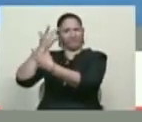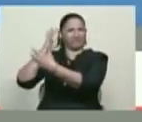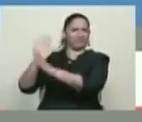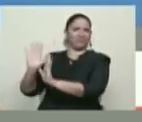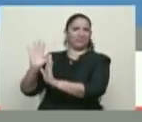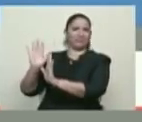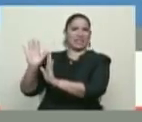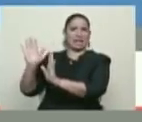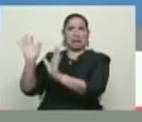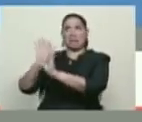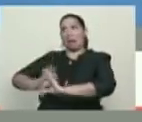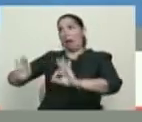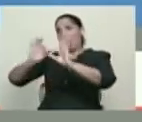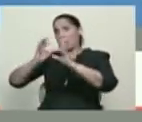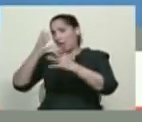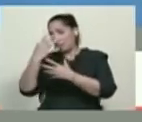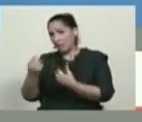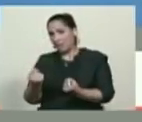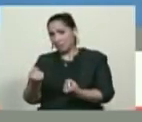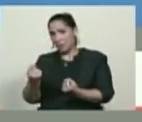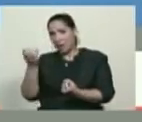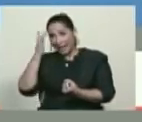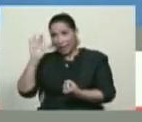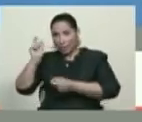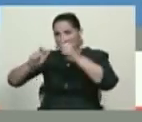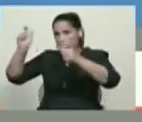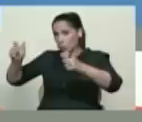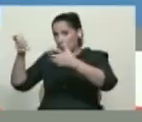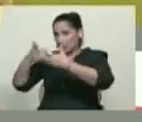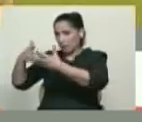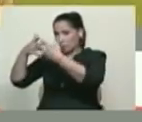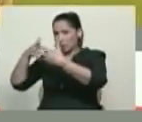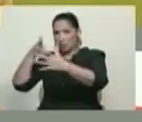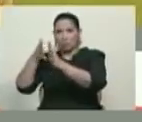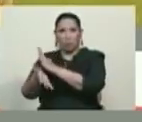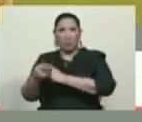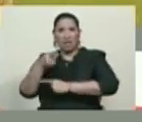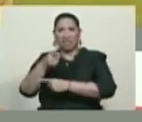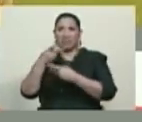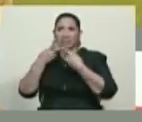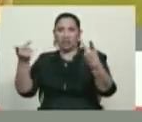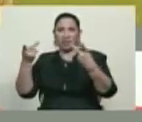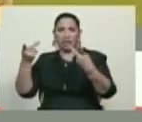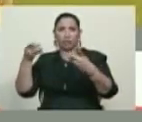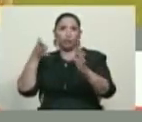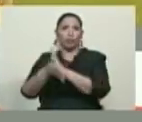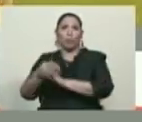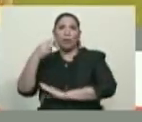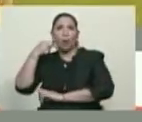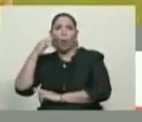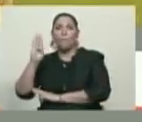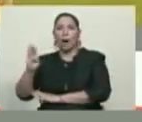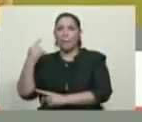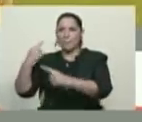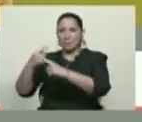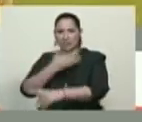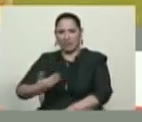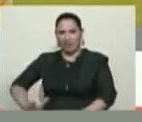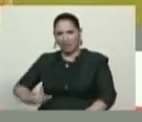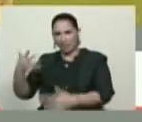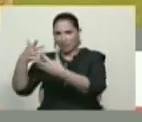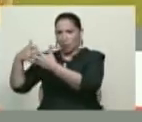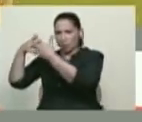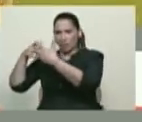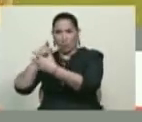Nadie entendió, creo que ni en Estados Unidos, el sentido de ese decreto entonces. Pero a partir de ese decreto, este gobierno